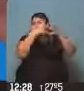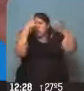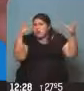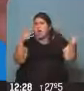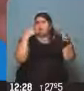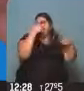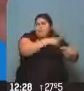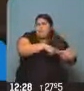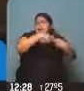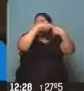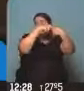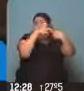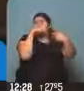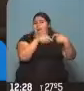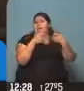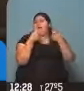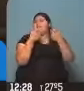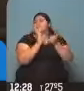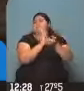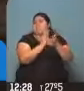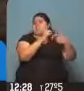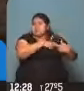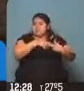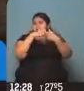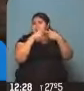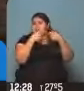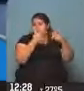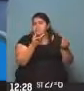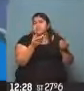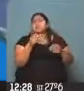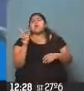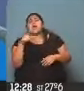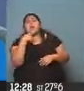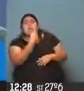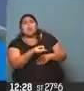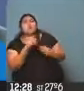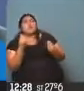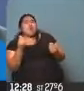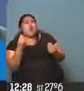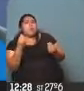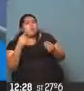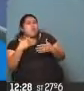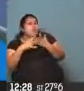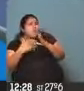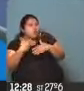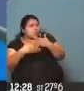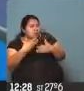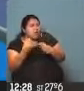grúas intentando hacer el rescate como es el procedimiento ingreso en bajan buzos tácticos enganchan